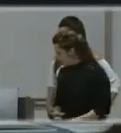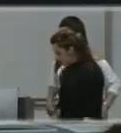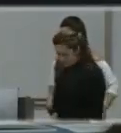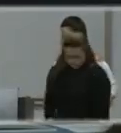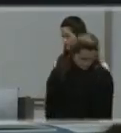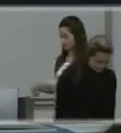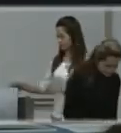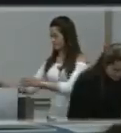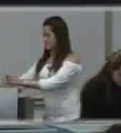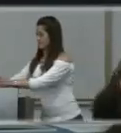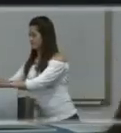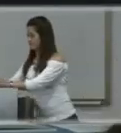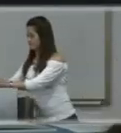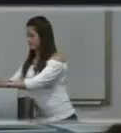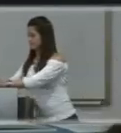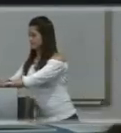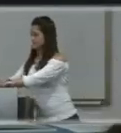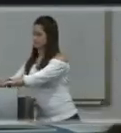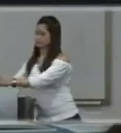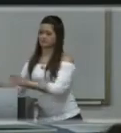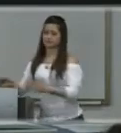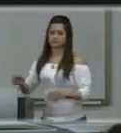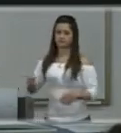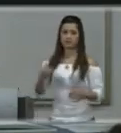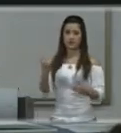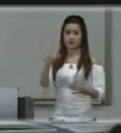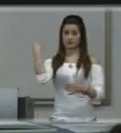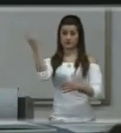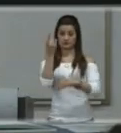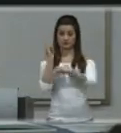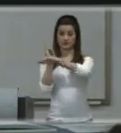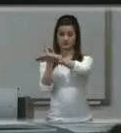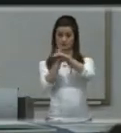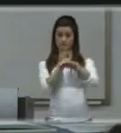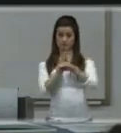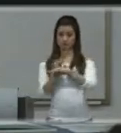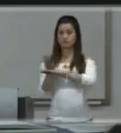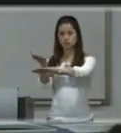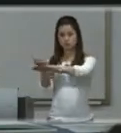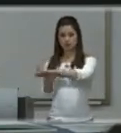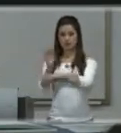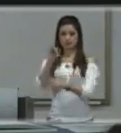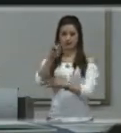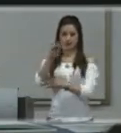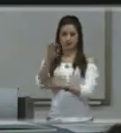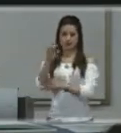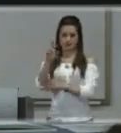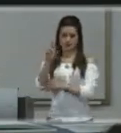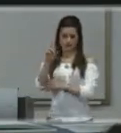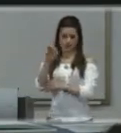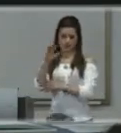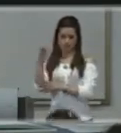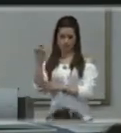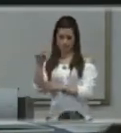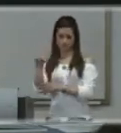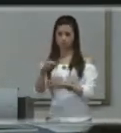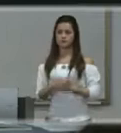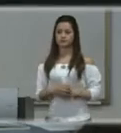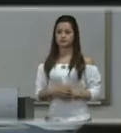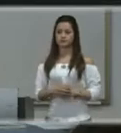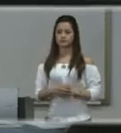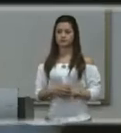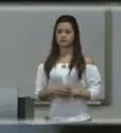para nada. Lo que vemos con mucha frecuencia es instituciones que solicitan la interdicción como si lo fuera. Entonces, una de las cosas que hay que